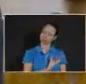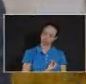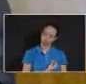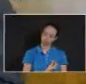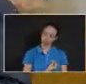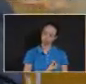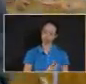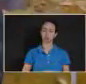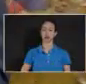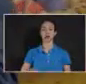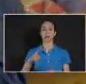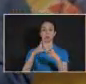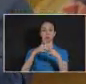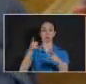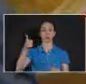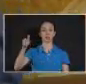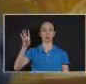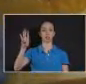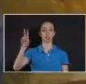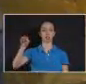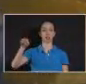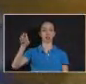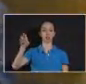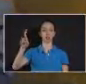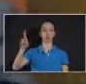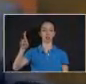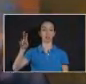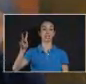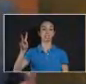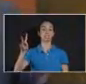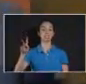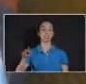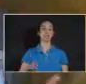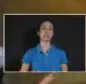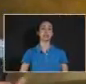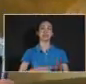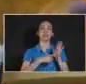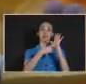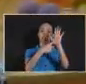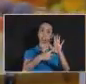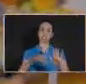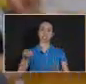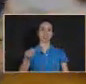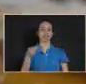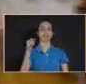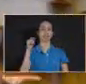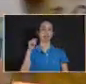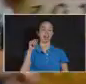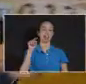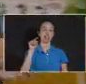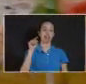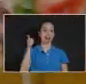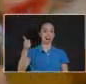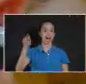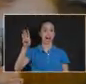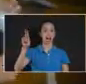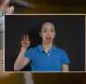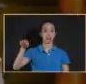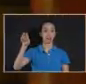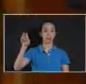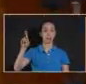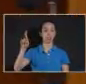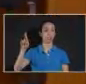por Abner y hace ver que no fue él el que dio la orden y hace y promueve,